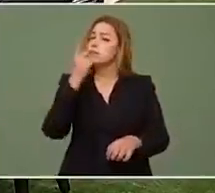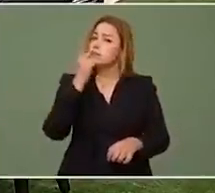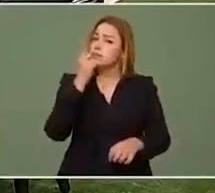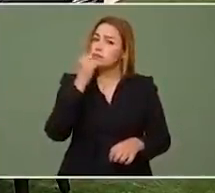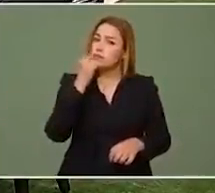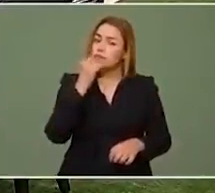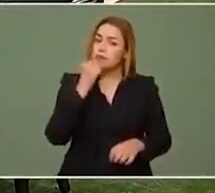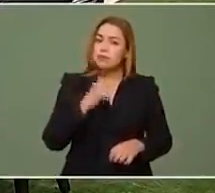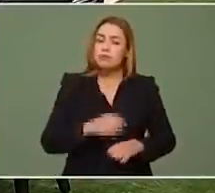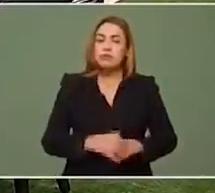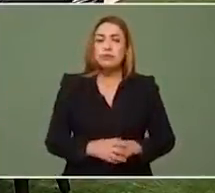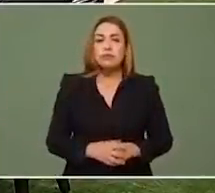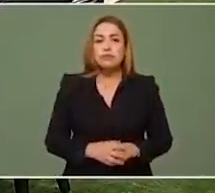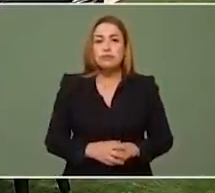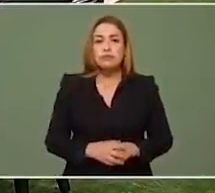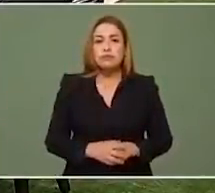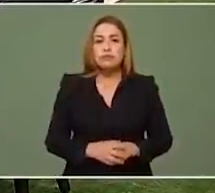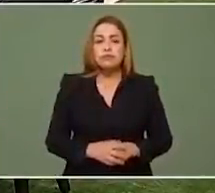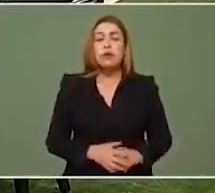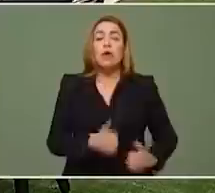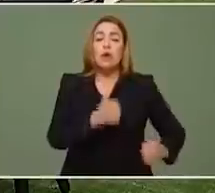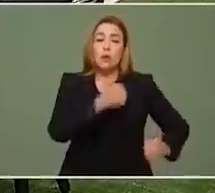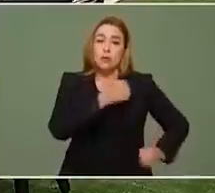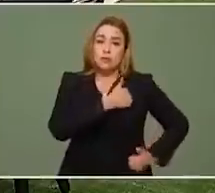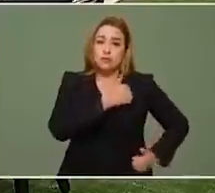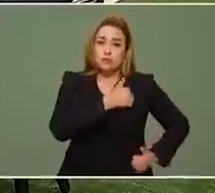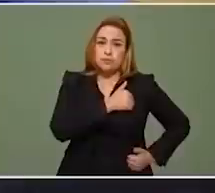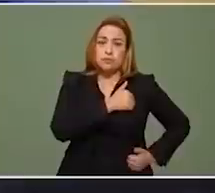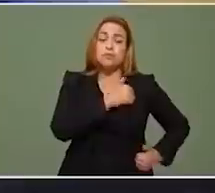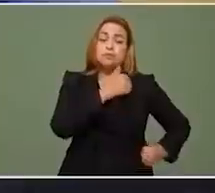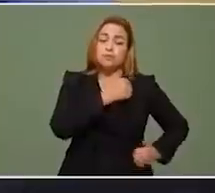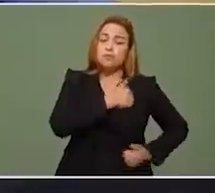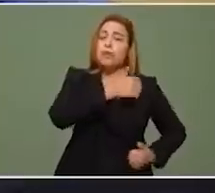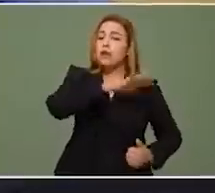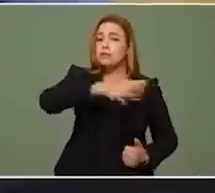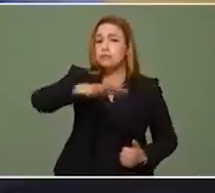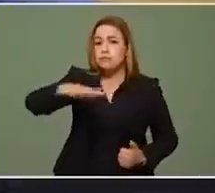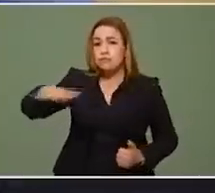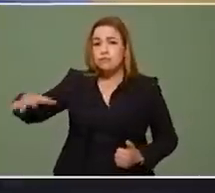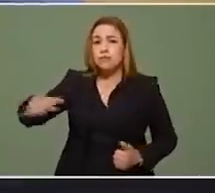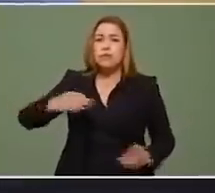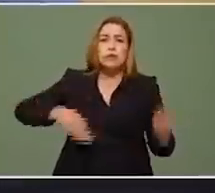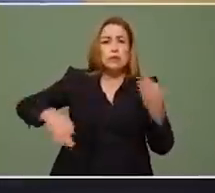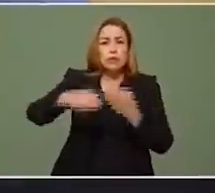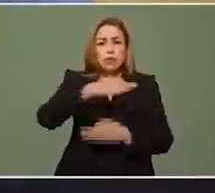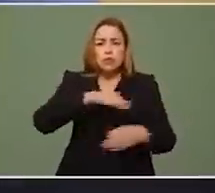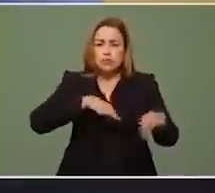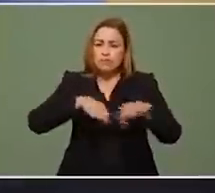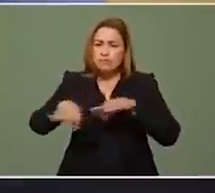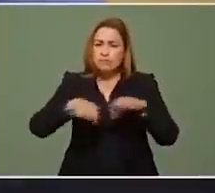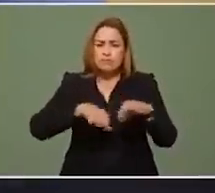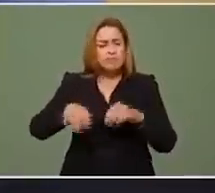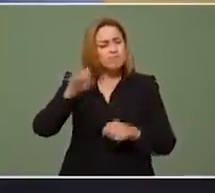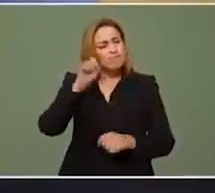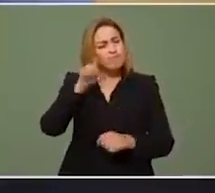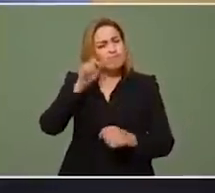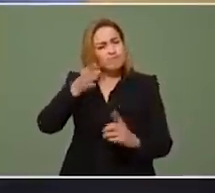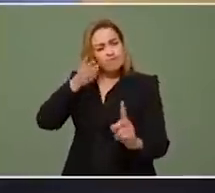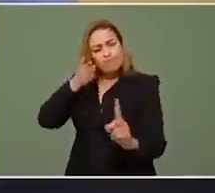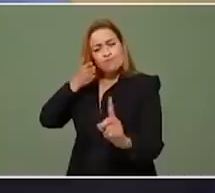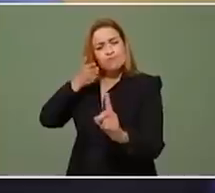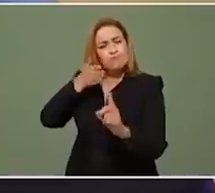elementos del ejército de la marina que actuemos de manera conjunta como